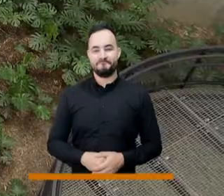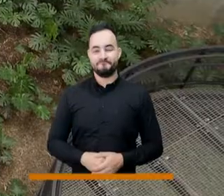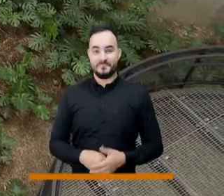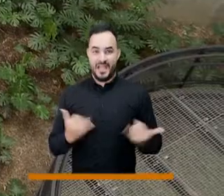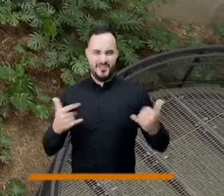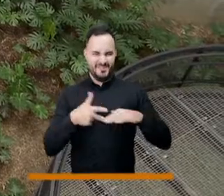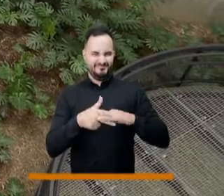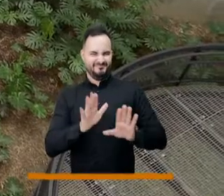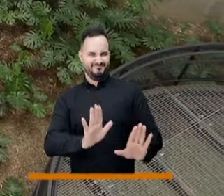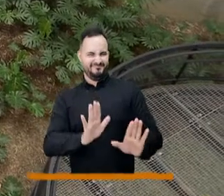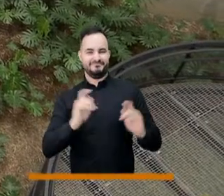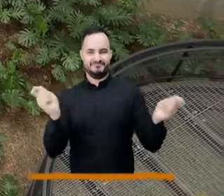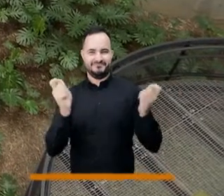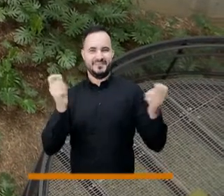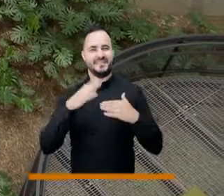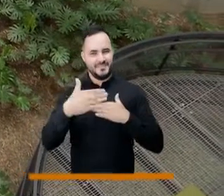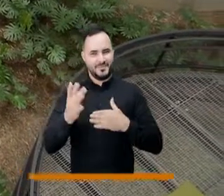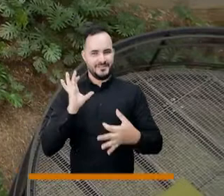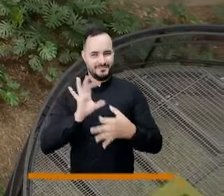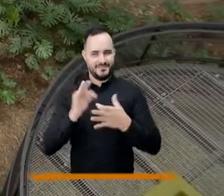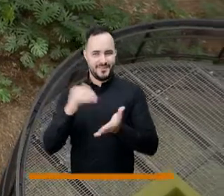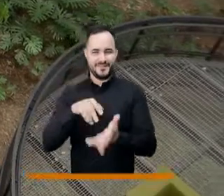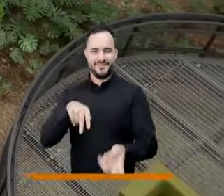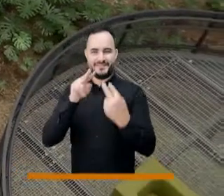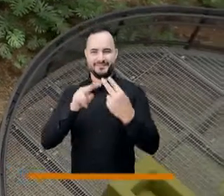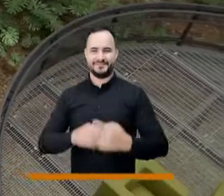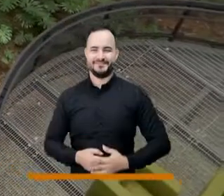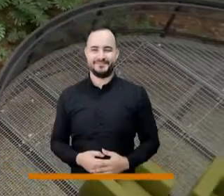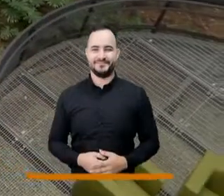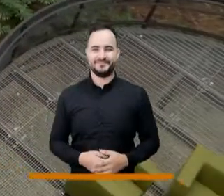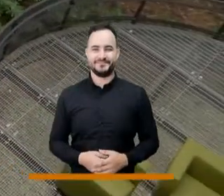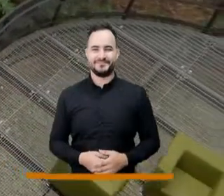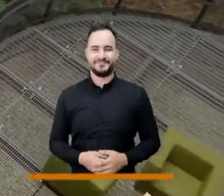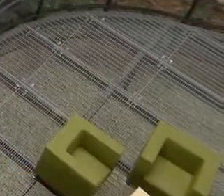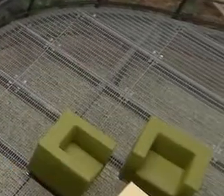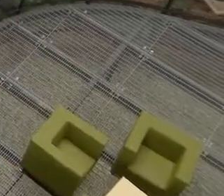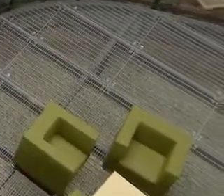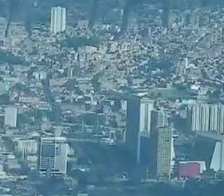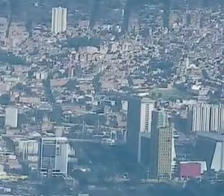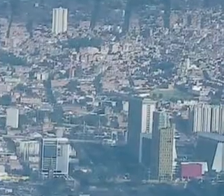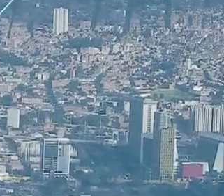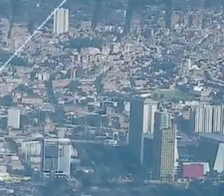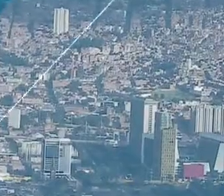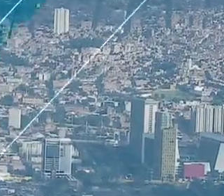es fundamental. Nos vamos a un pequeño corte y ya regresamos con más de frente a la gente.